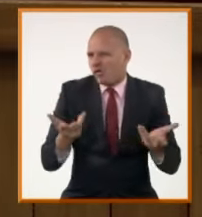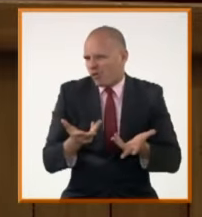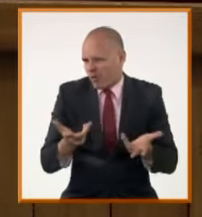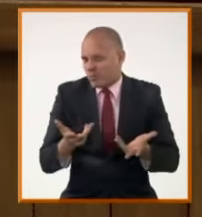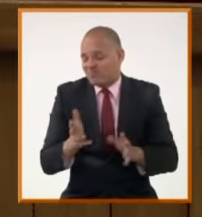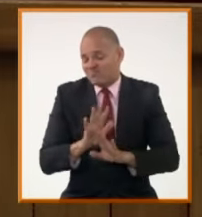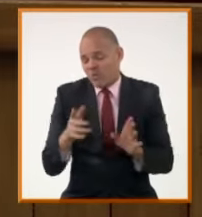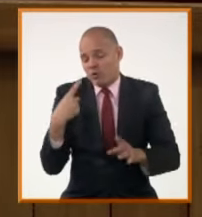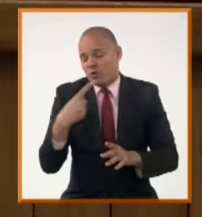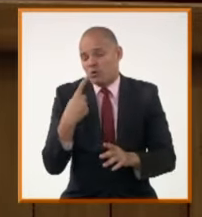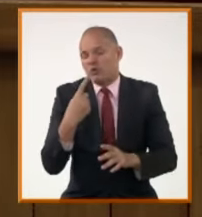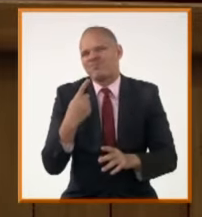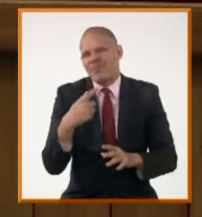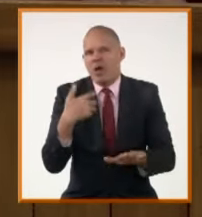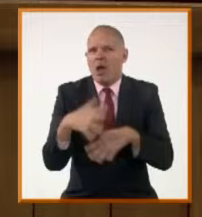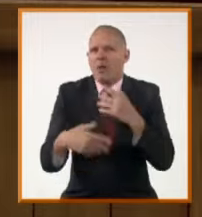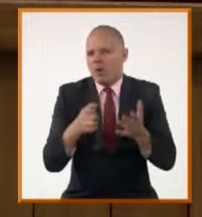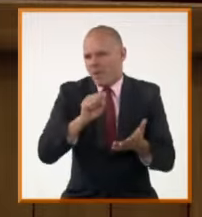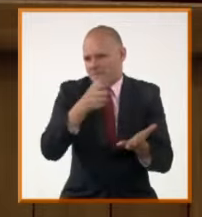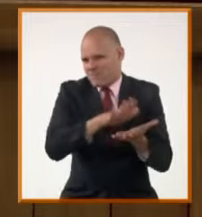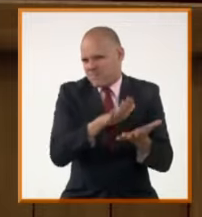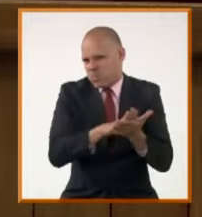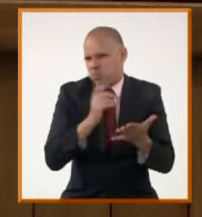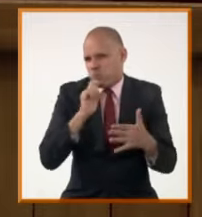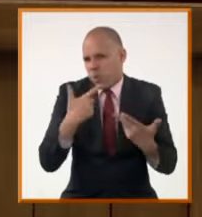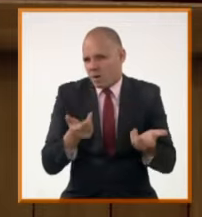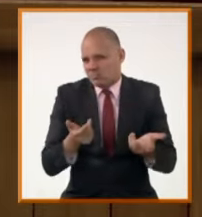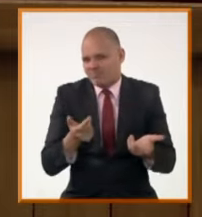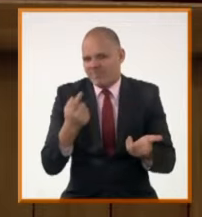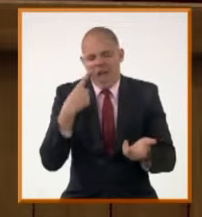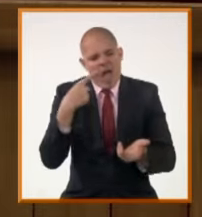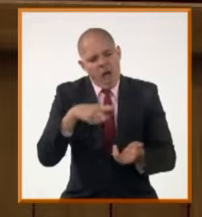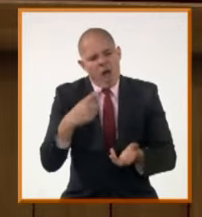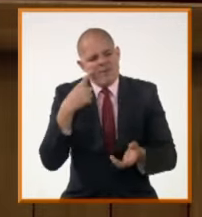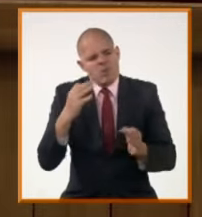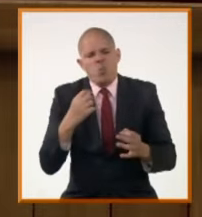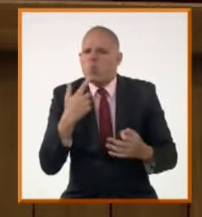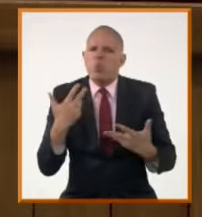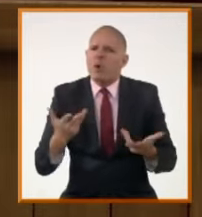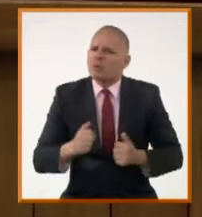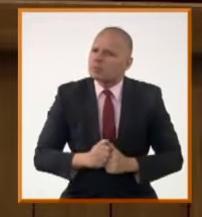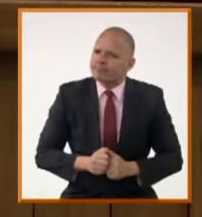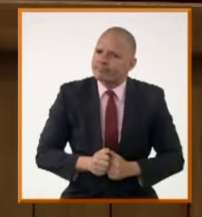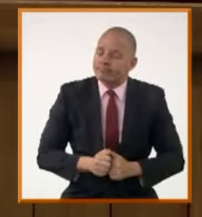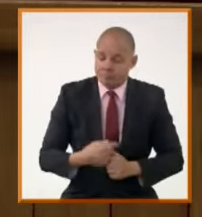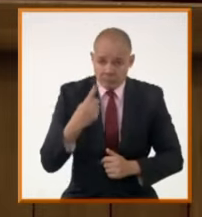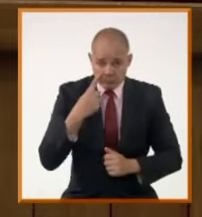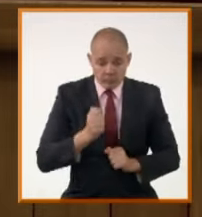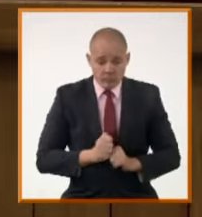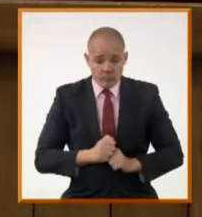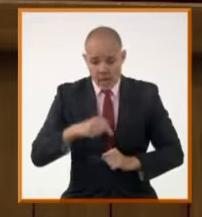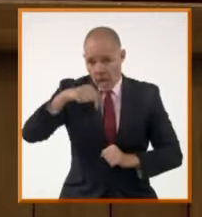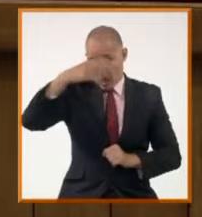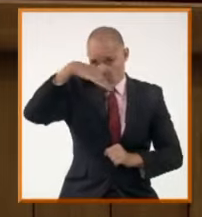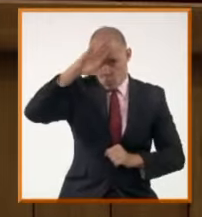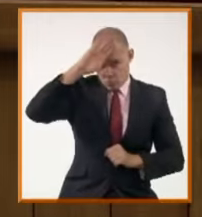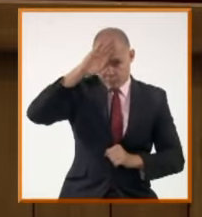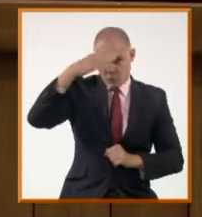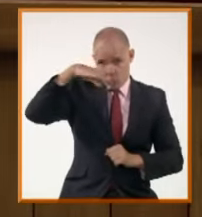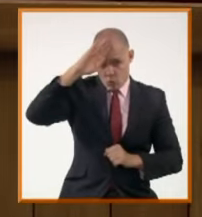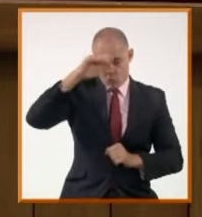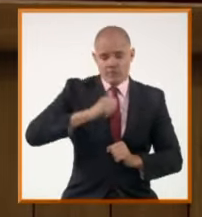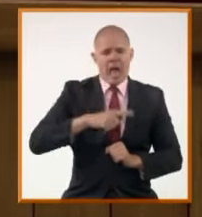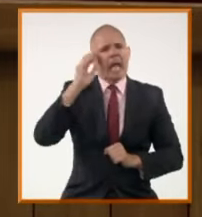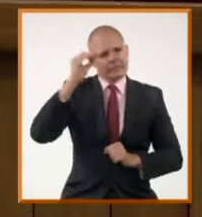resuelto. Porque se nos crea una gran contradicción. En este país la tierra es del pueblo, mayoritariamente del